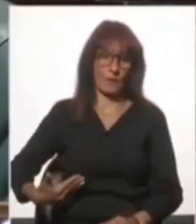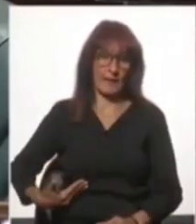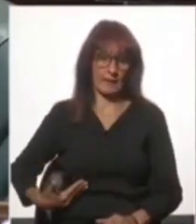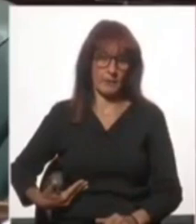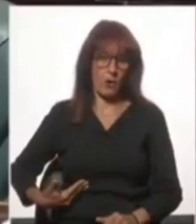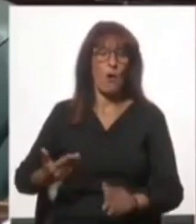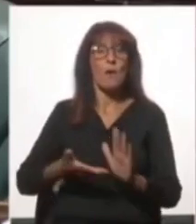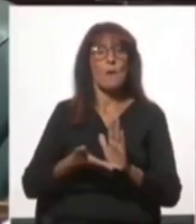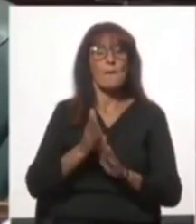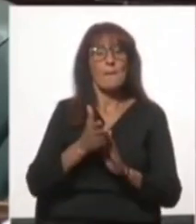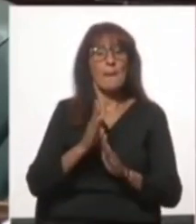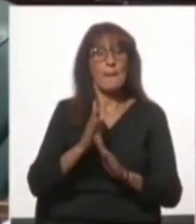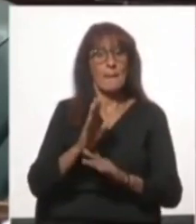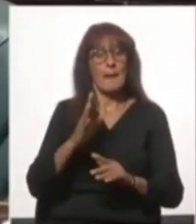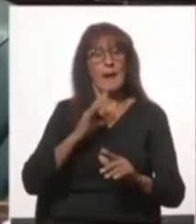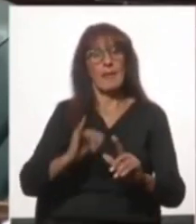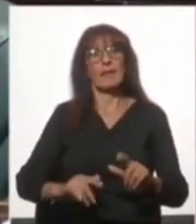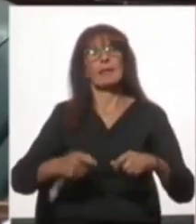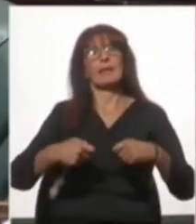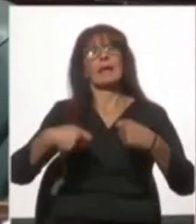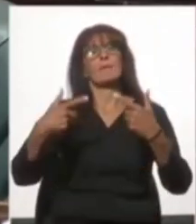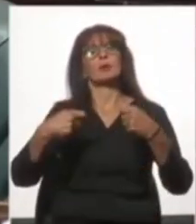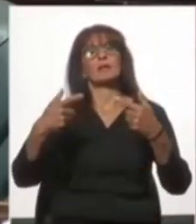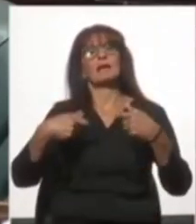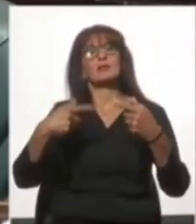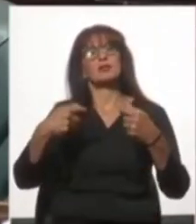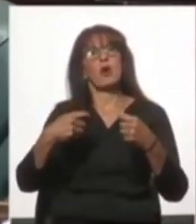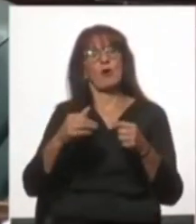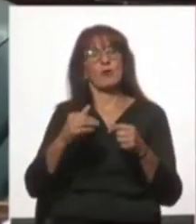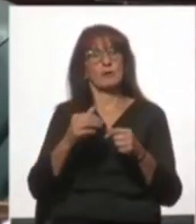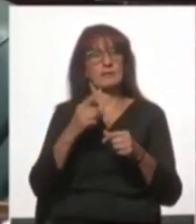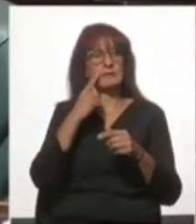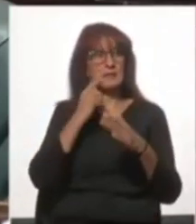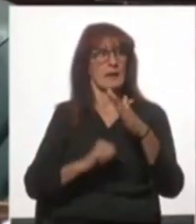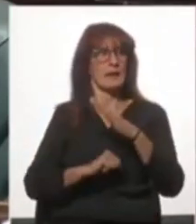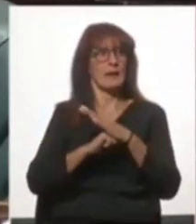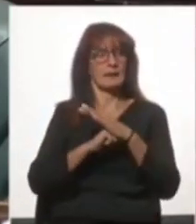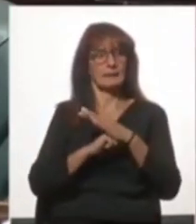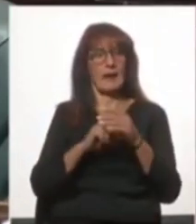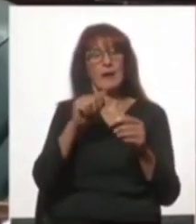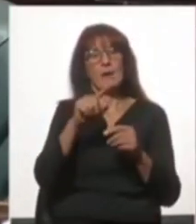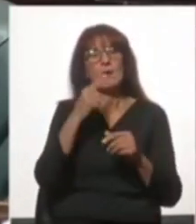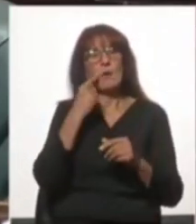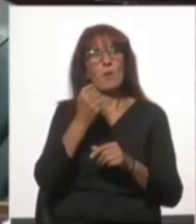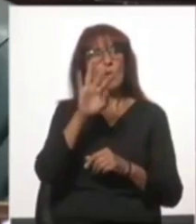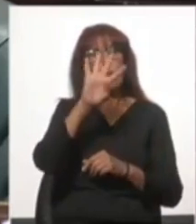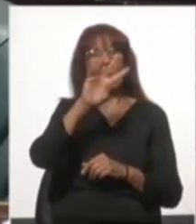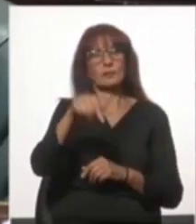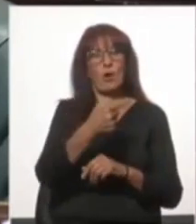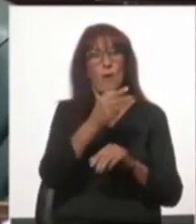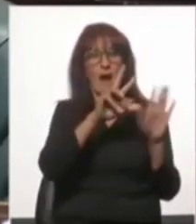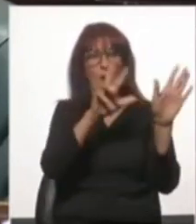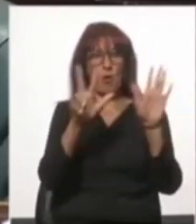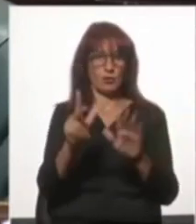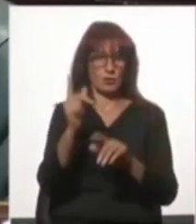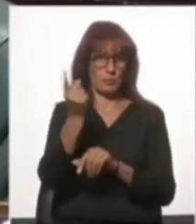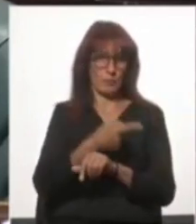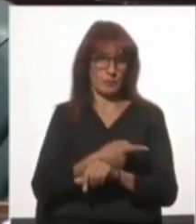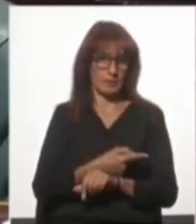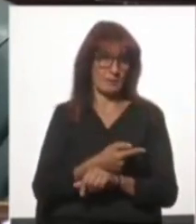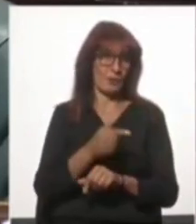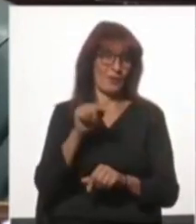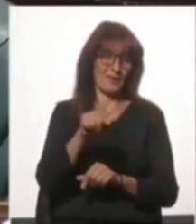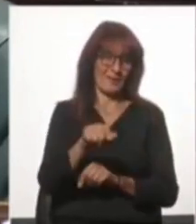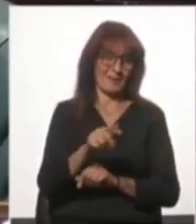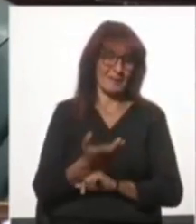a tener exportaciones netas con un superávit de 4,8%, absolutamente